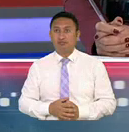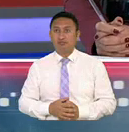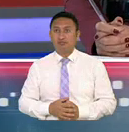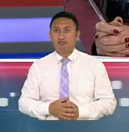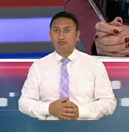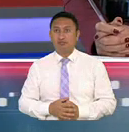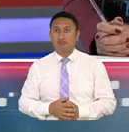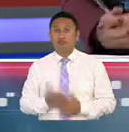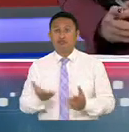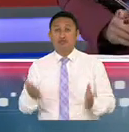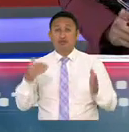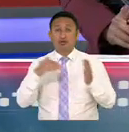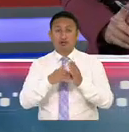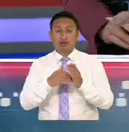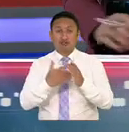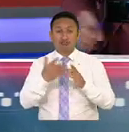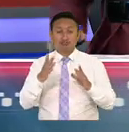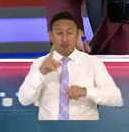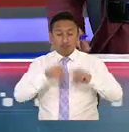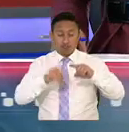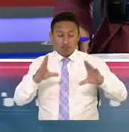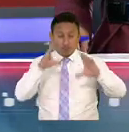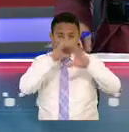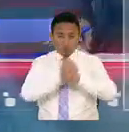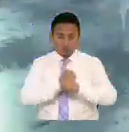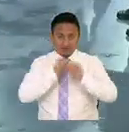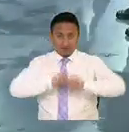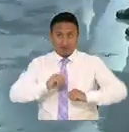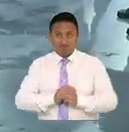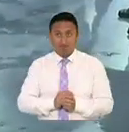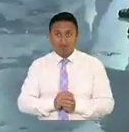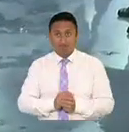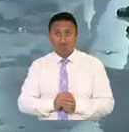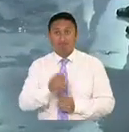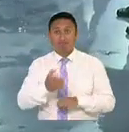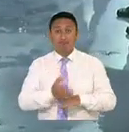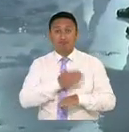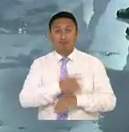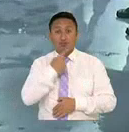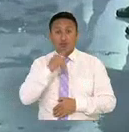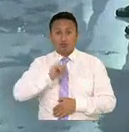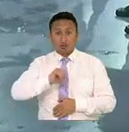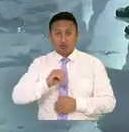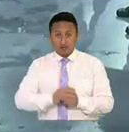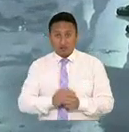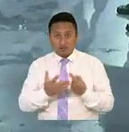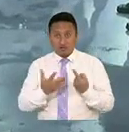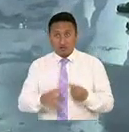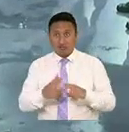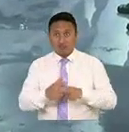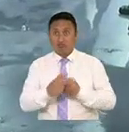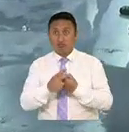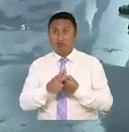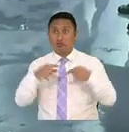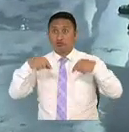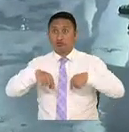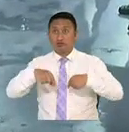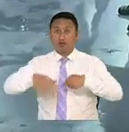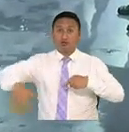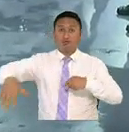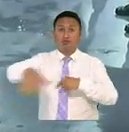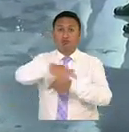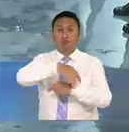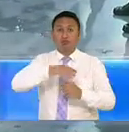María Fernanda, nuevamente buenas noches, amigos televidentes, buenas noches. Como lo habíamos anunciado hace pocos minutos, nos encontramos en los